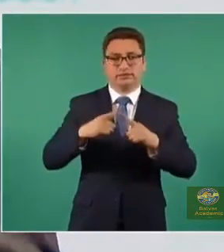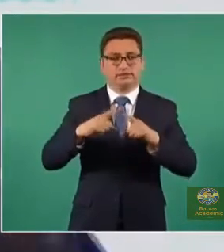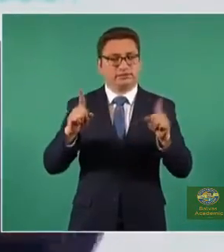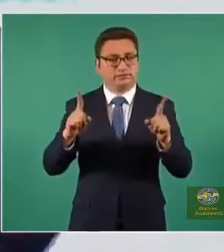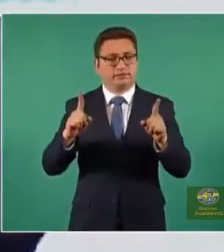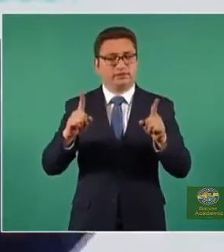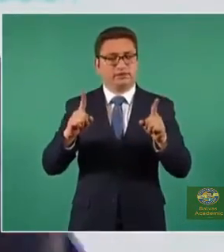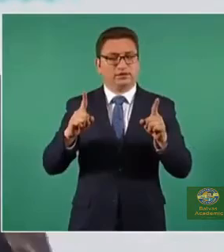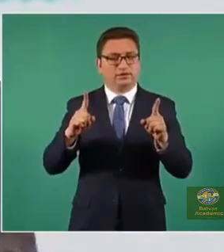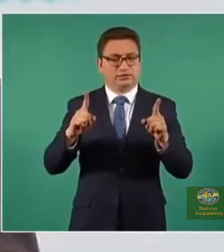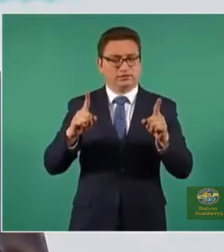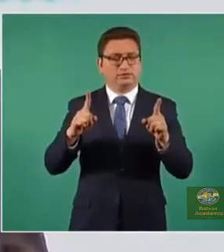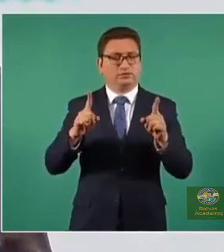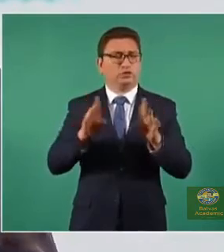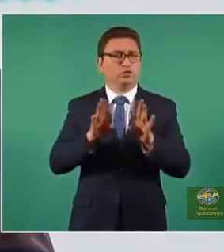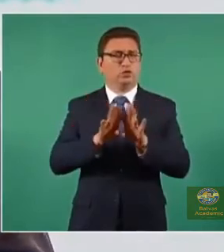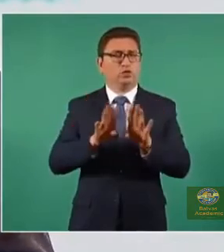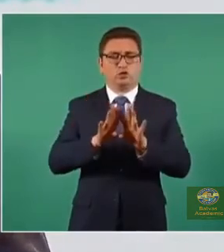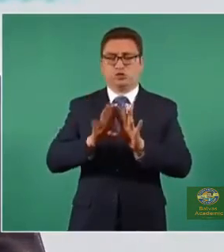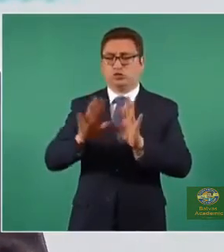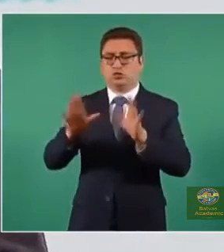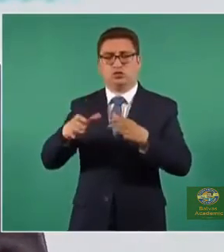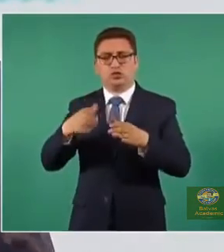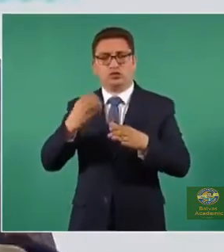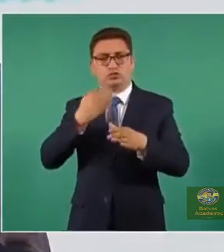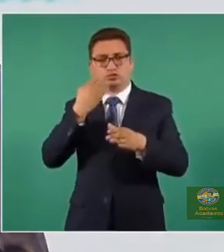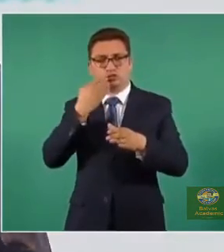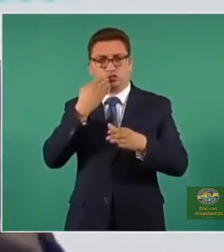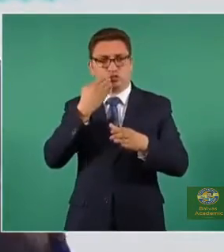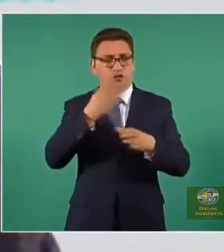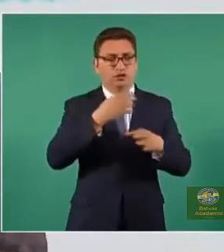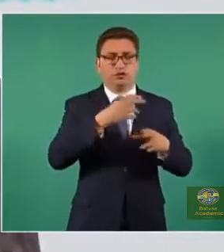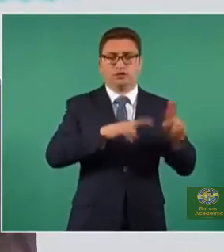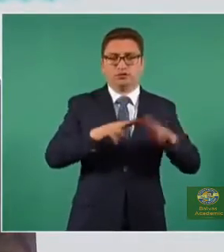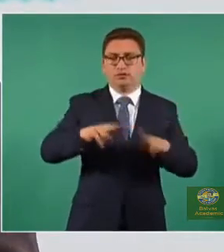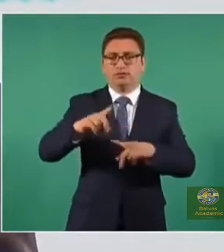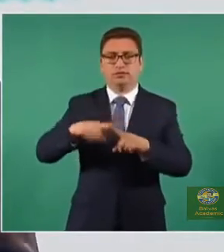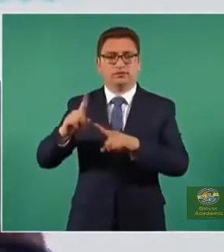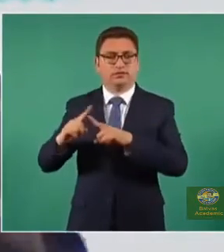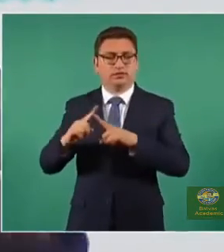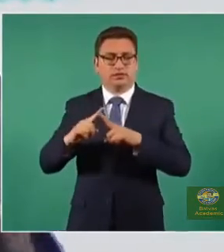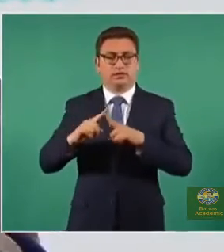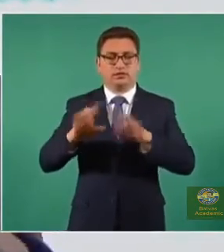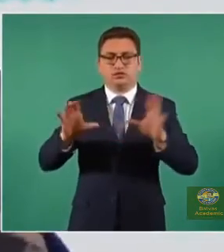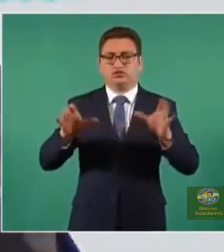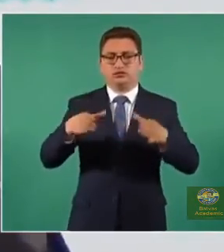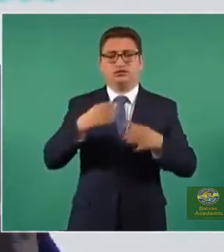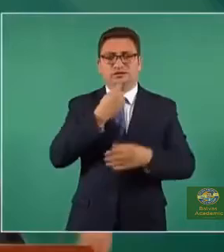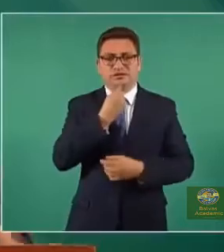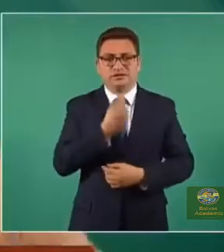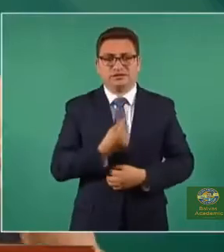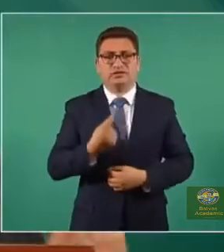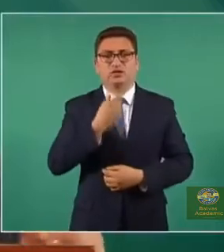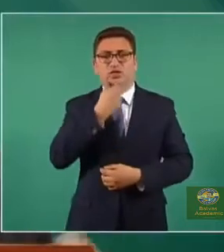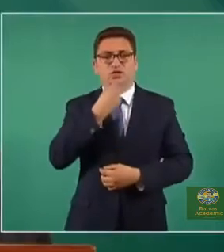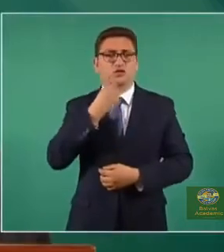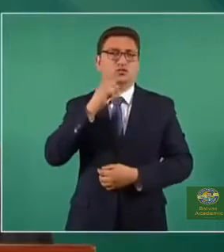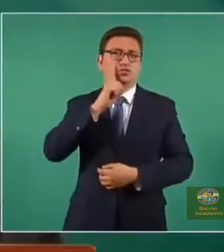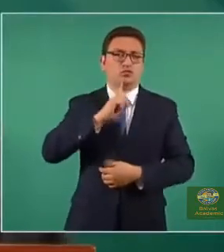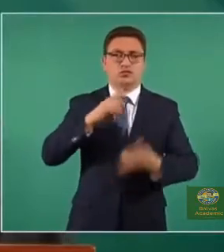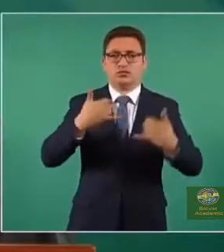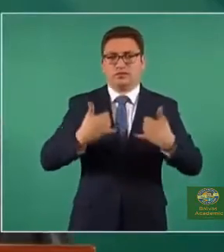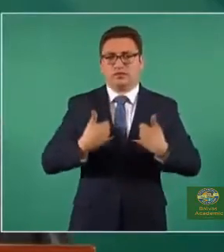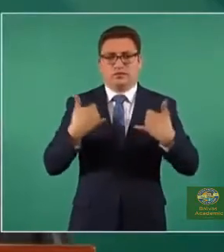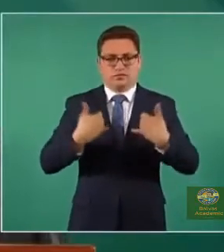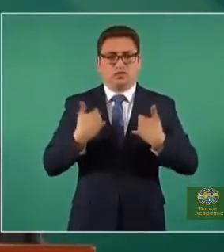términos de la comunidad escolar, es decir, una comunidad que está formada por niñas, niños y